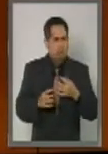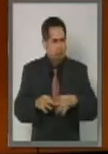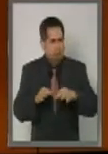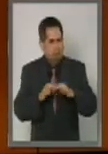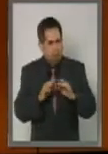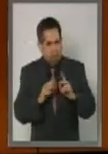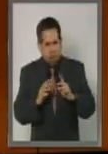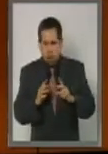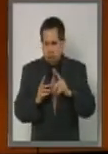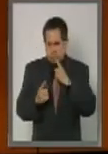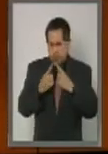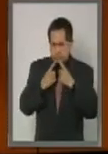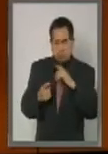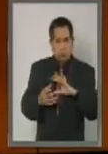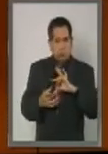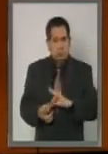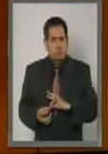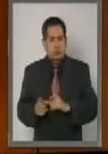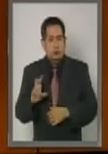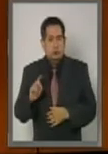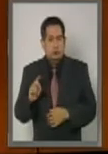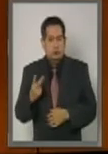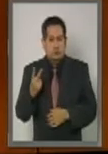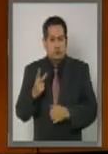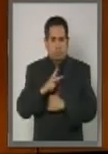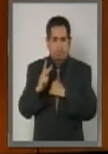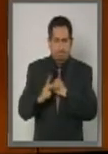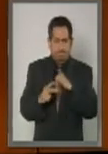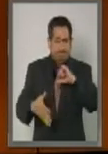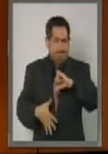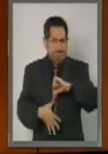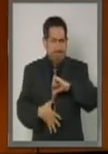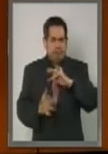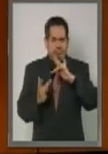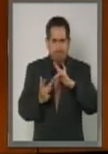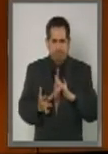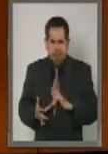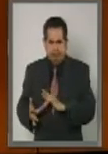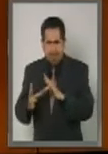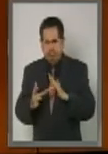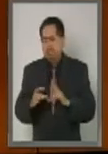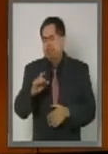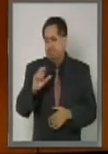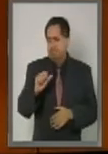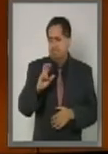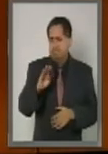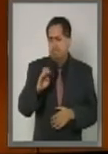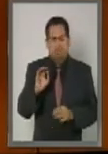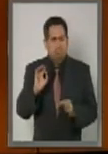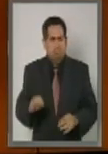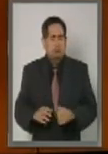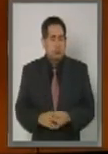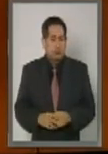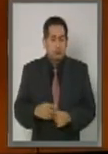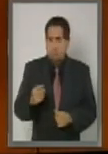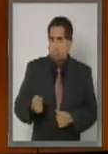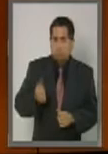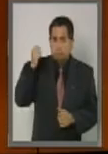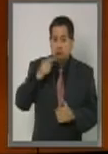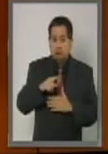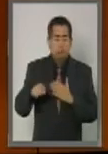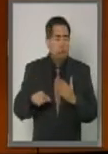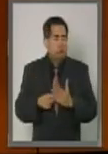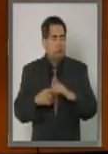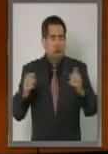franco y constructivo con las 32 naciones de la región de América Latina y el Caribe. Fuimos por primera vez la sede de la